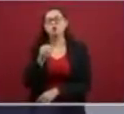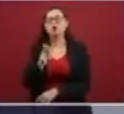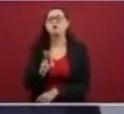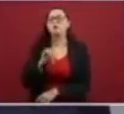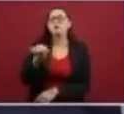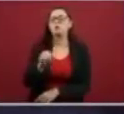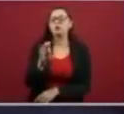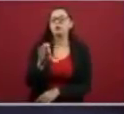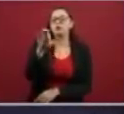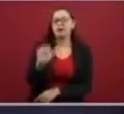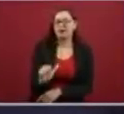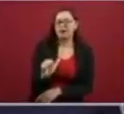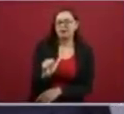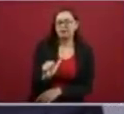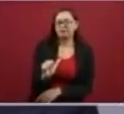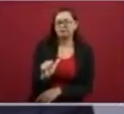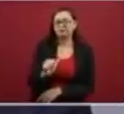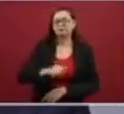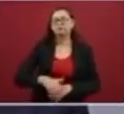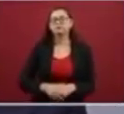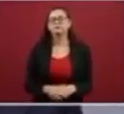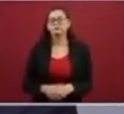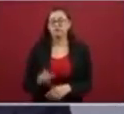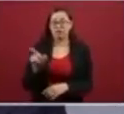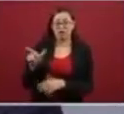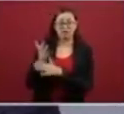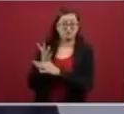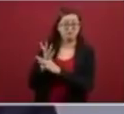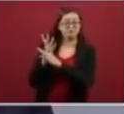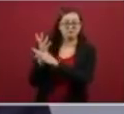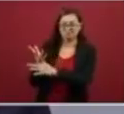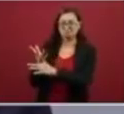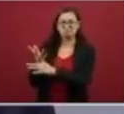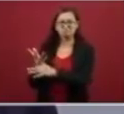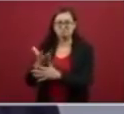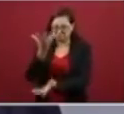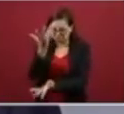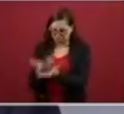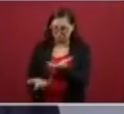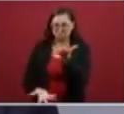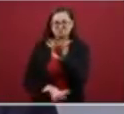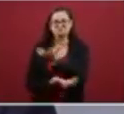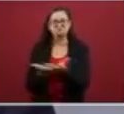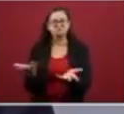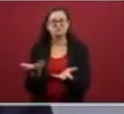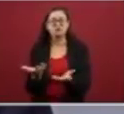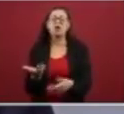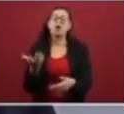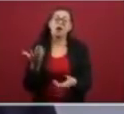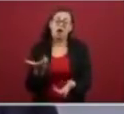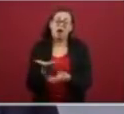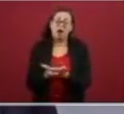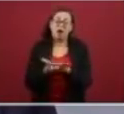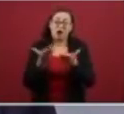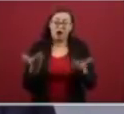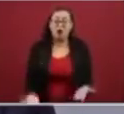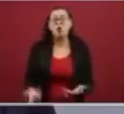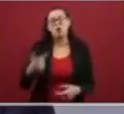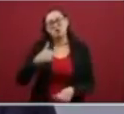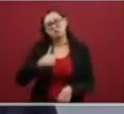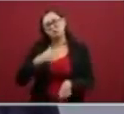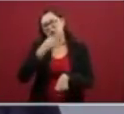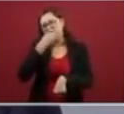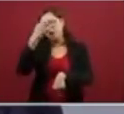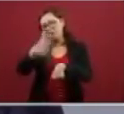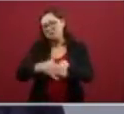Empiezo, pues, por informarles que ya no se tolera ni se permite la